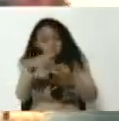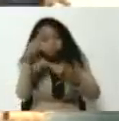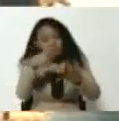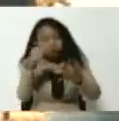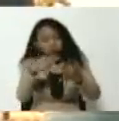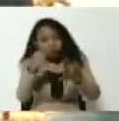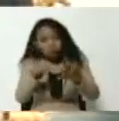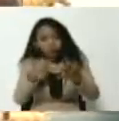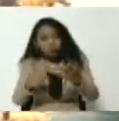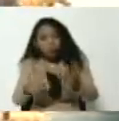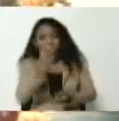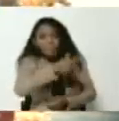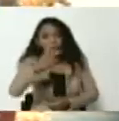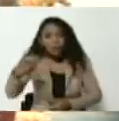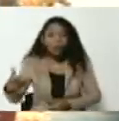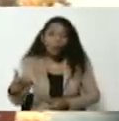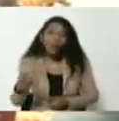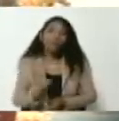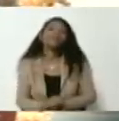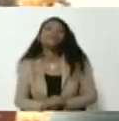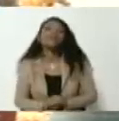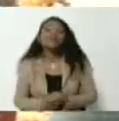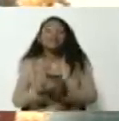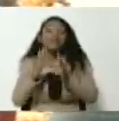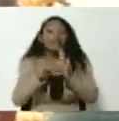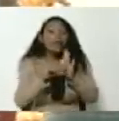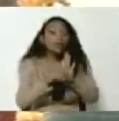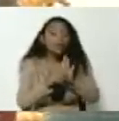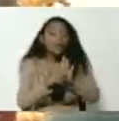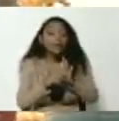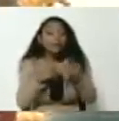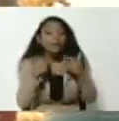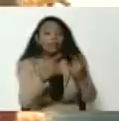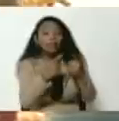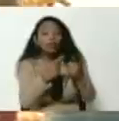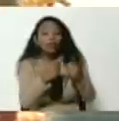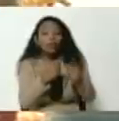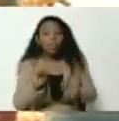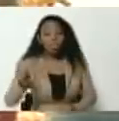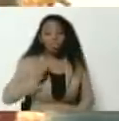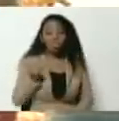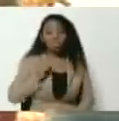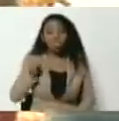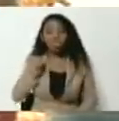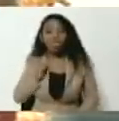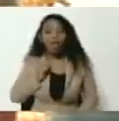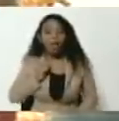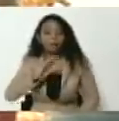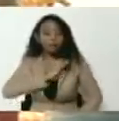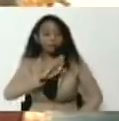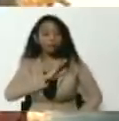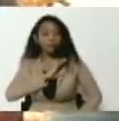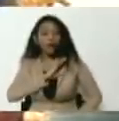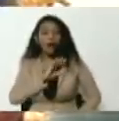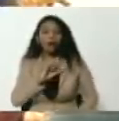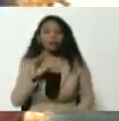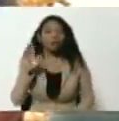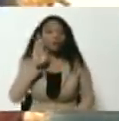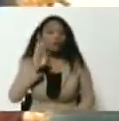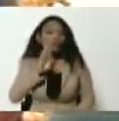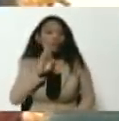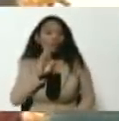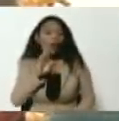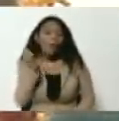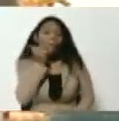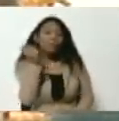otra caterva de ladrones que se han aprovechado del apropiamiento indebido de los